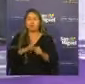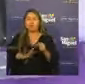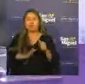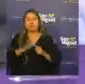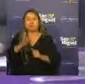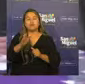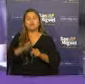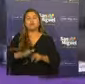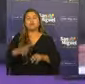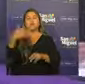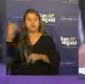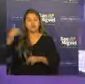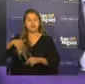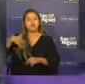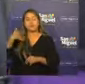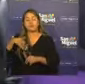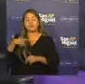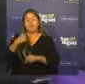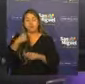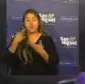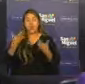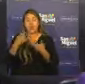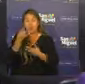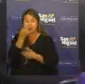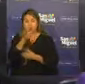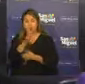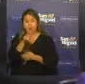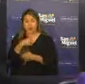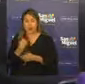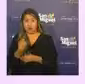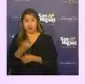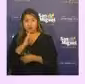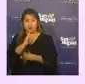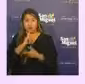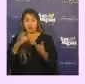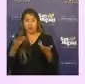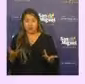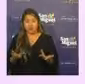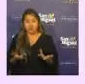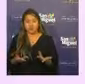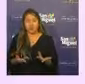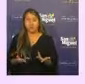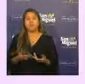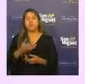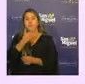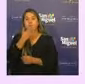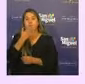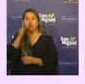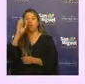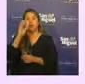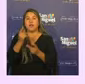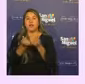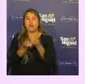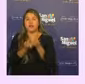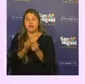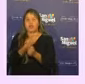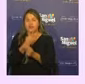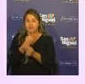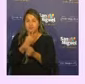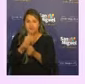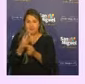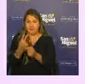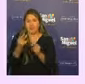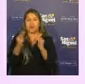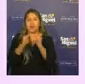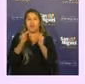muy importante y que es lo único que nosotros tenemos encima de la mesa: mejorar la calidad de vida de